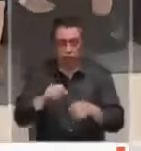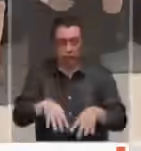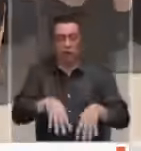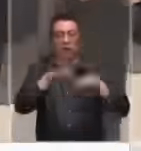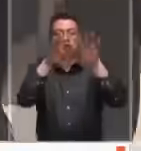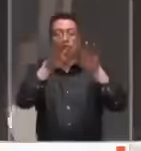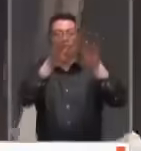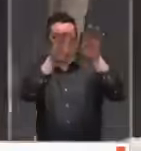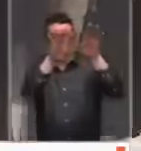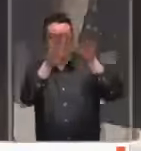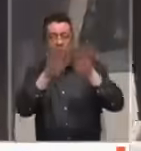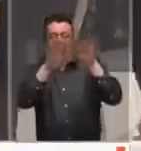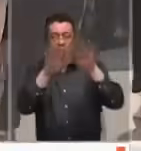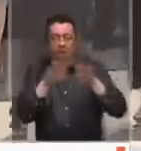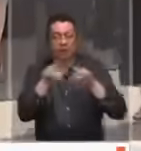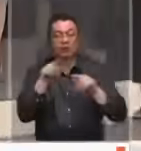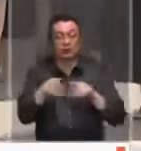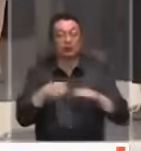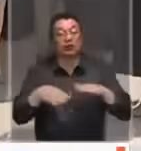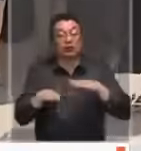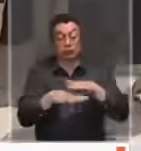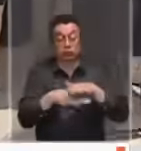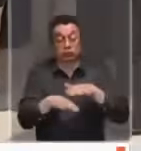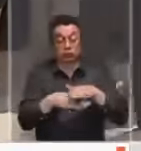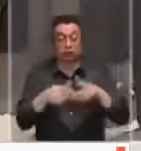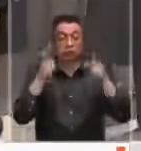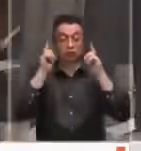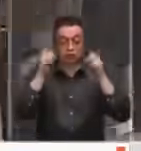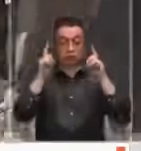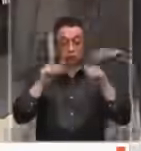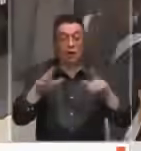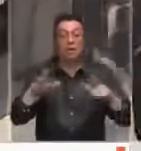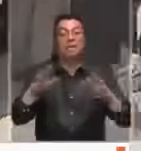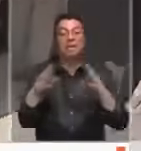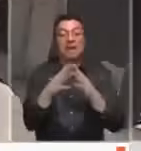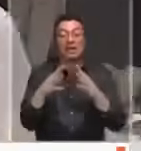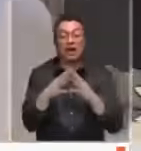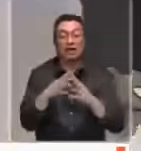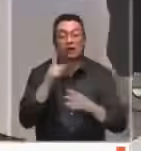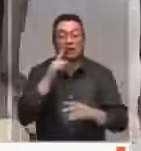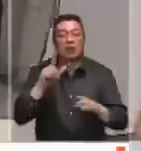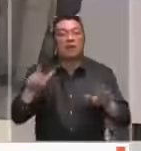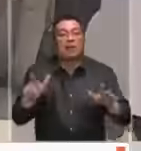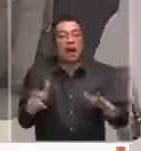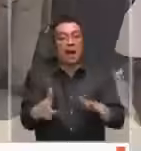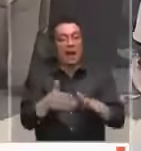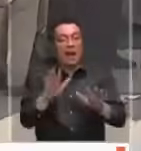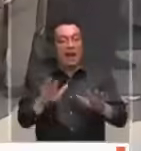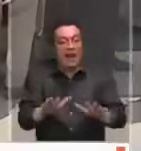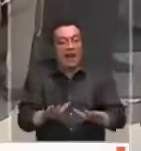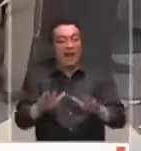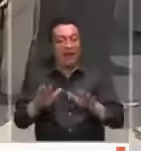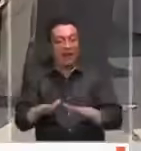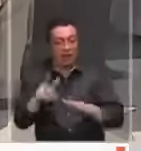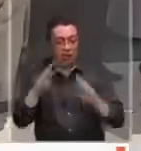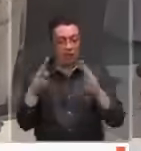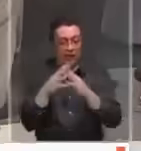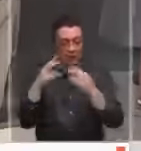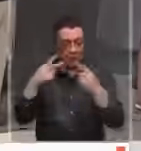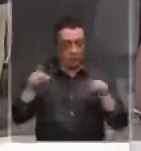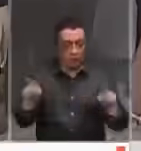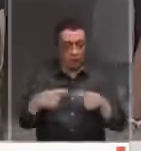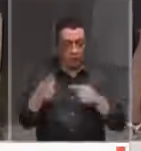que el recorrido se hace con marchas militares a un compás más lento, que es lo que estamos precisamente escuchando, lo que tú señalabas, ¿no? Música